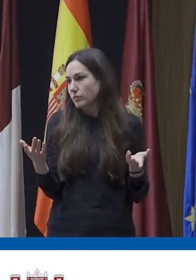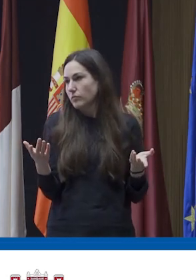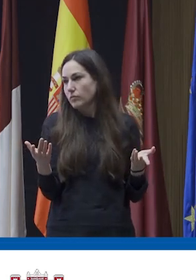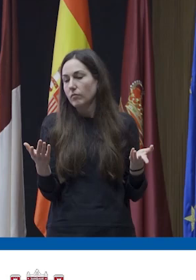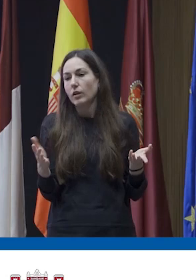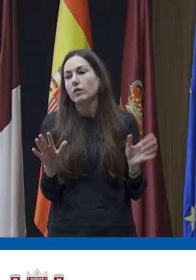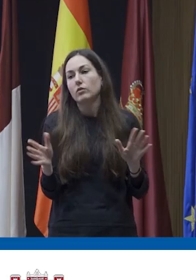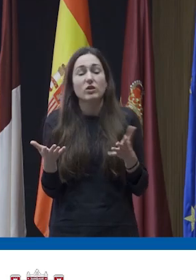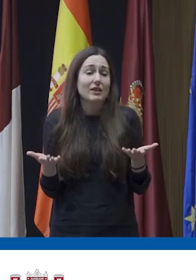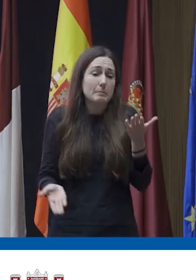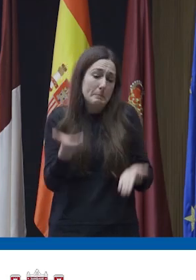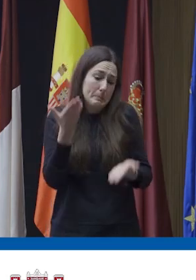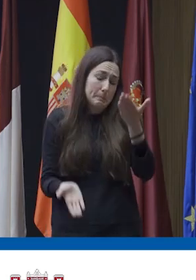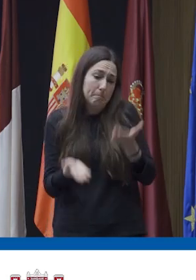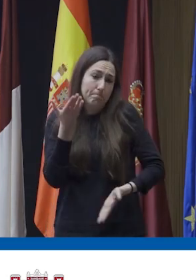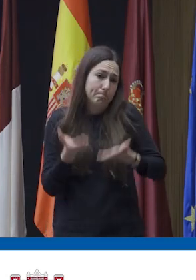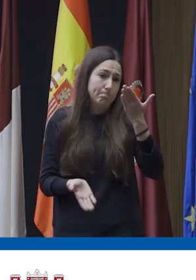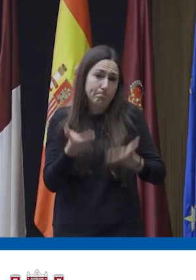un poquito pues valorar